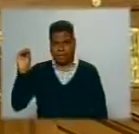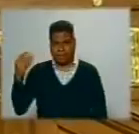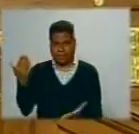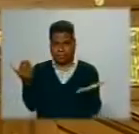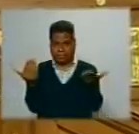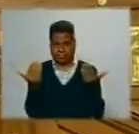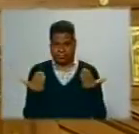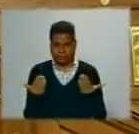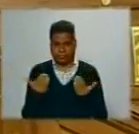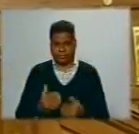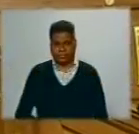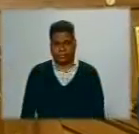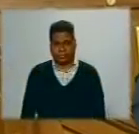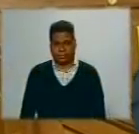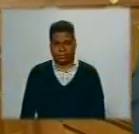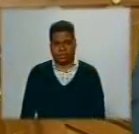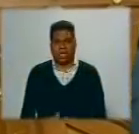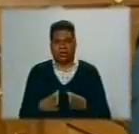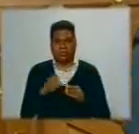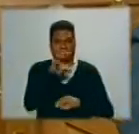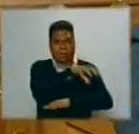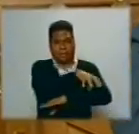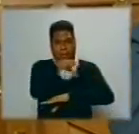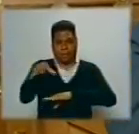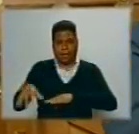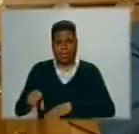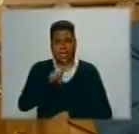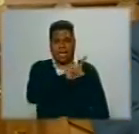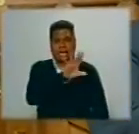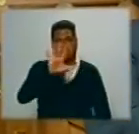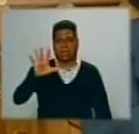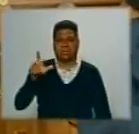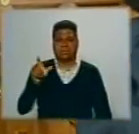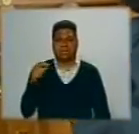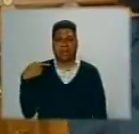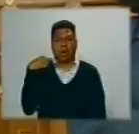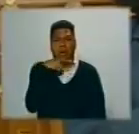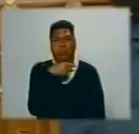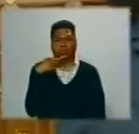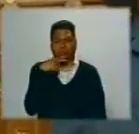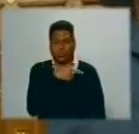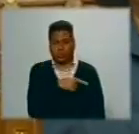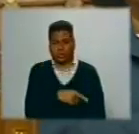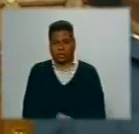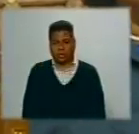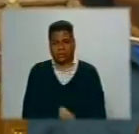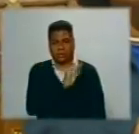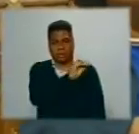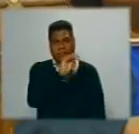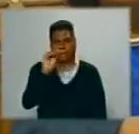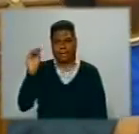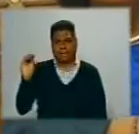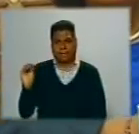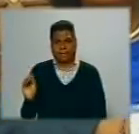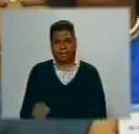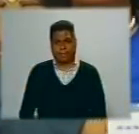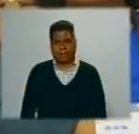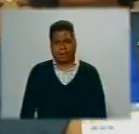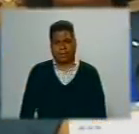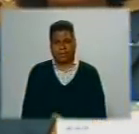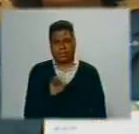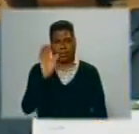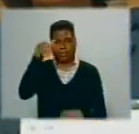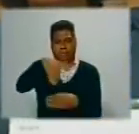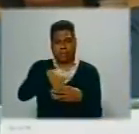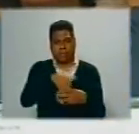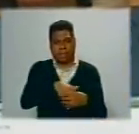elecciones regionales el 15 de octubre, ha convocado las elecciones